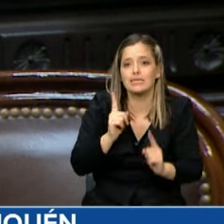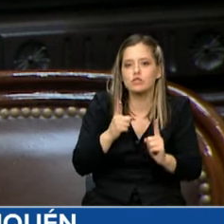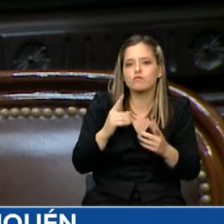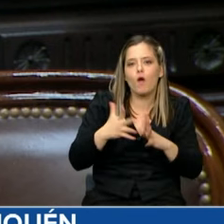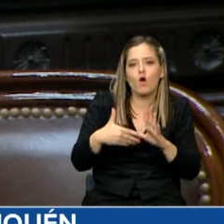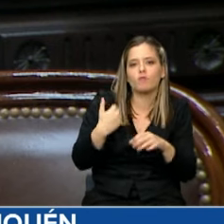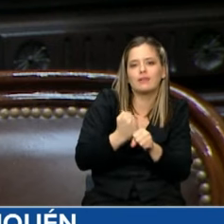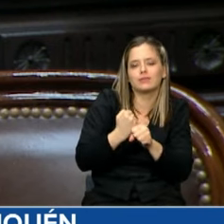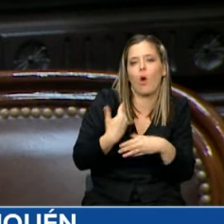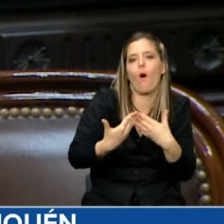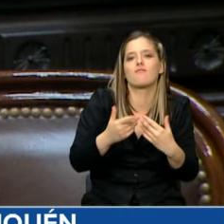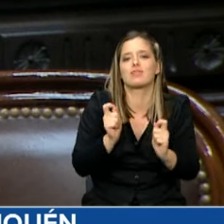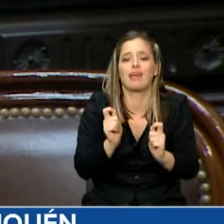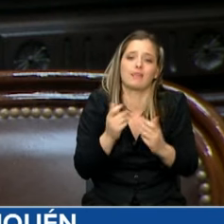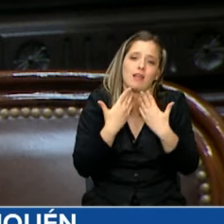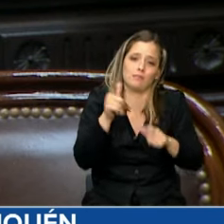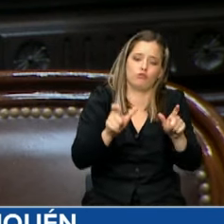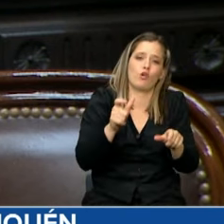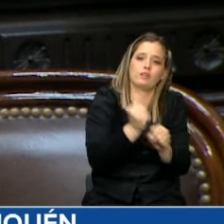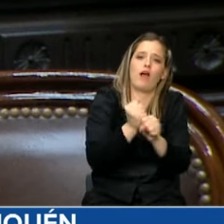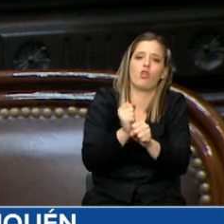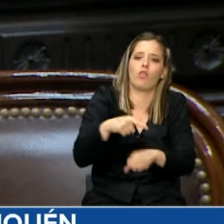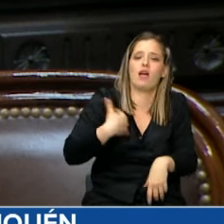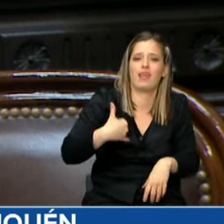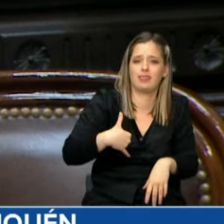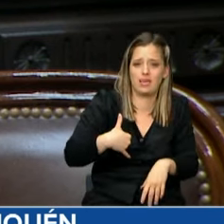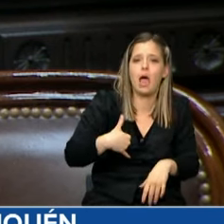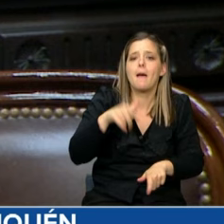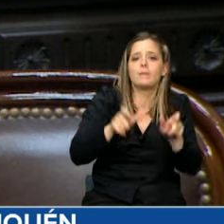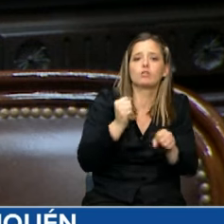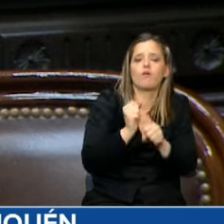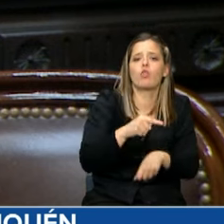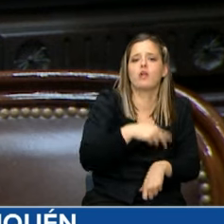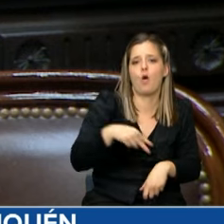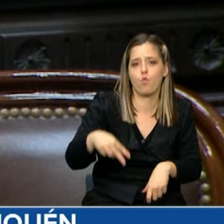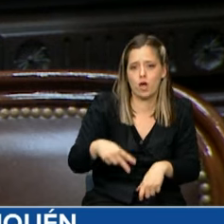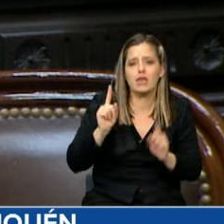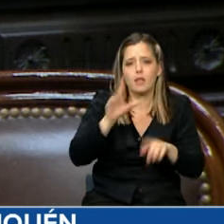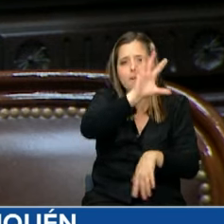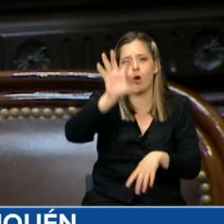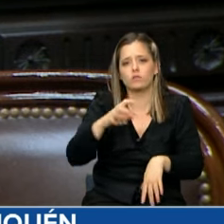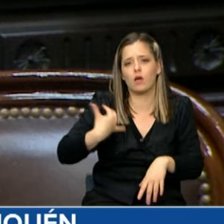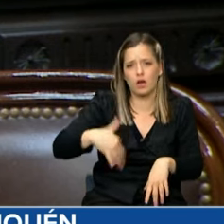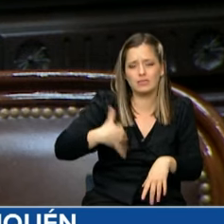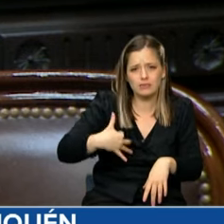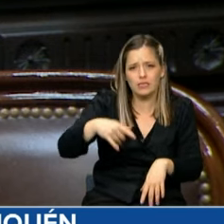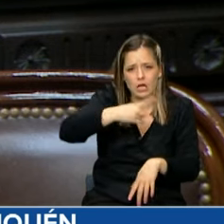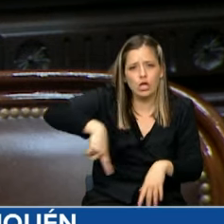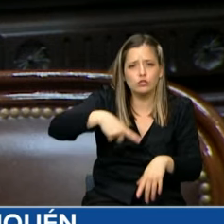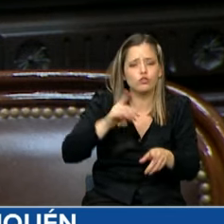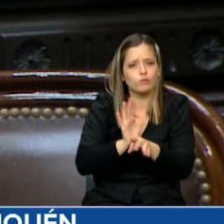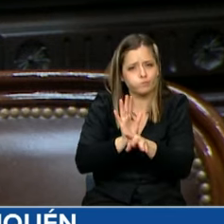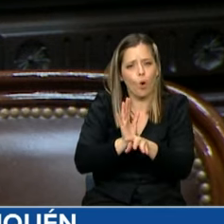Argentina con mano de obra naquina y también con la movilización de muchas provincias argentinas que son impactadas